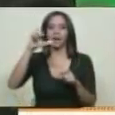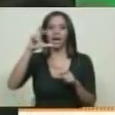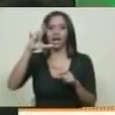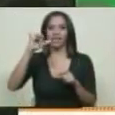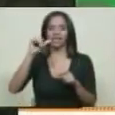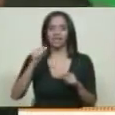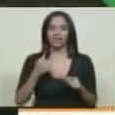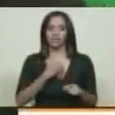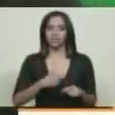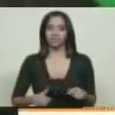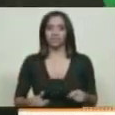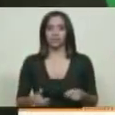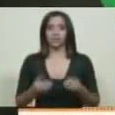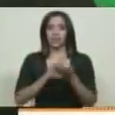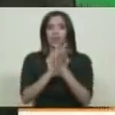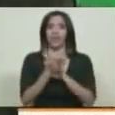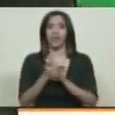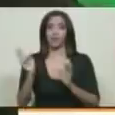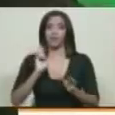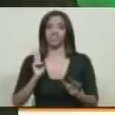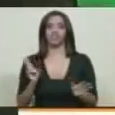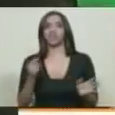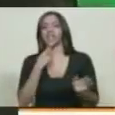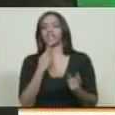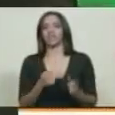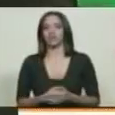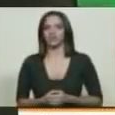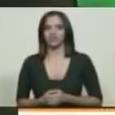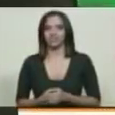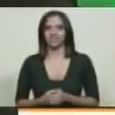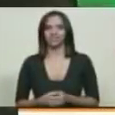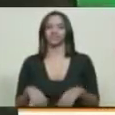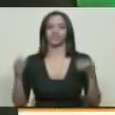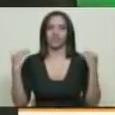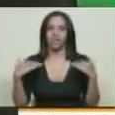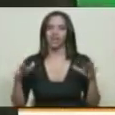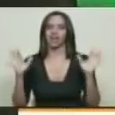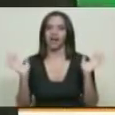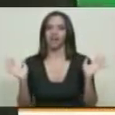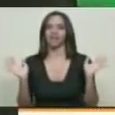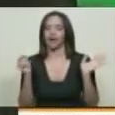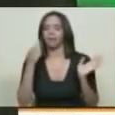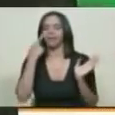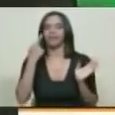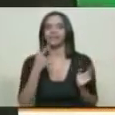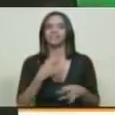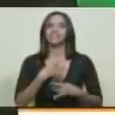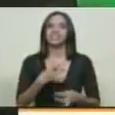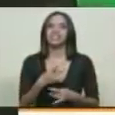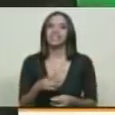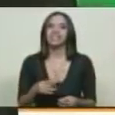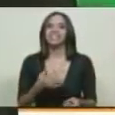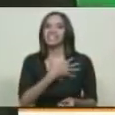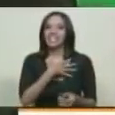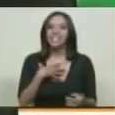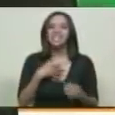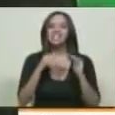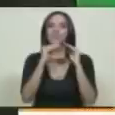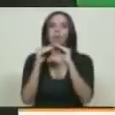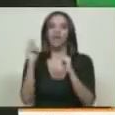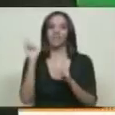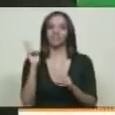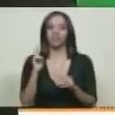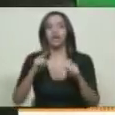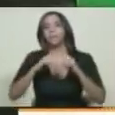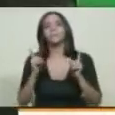cambiar para no acabar como Venezuela. Digo, todavía vamos a ver que van a desear estar como Venezuela, pero vamos, o